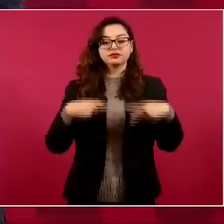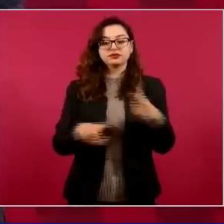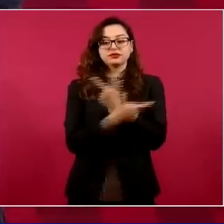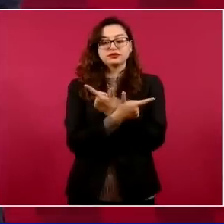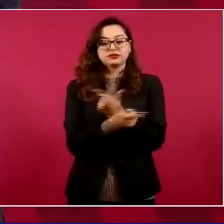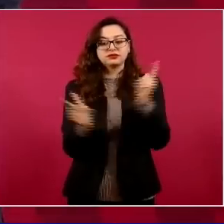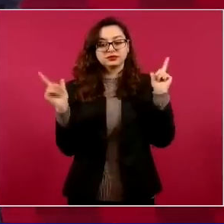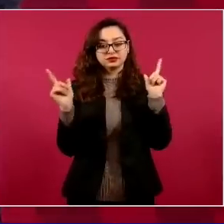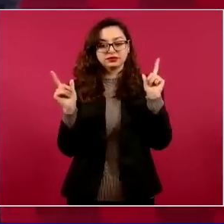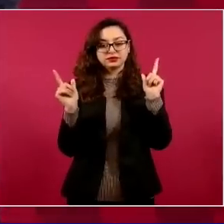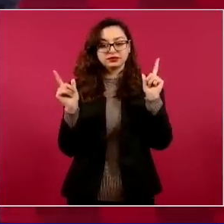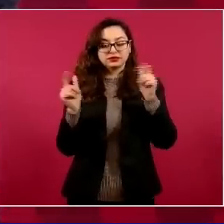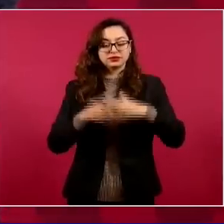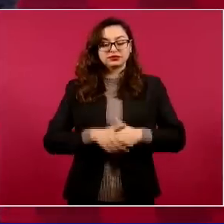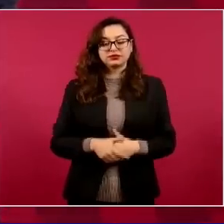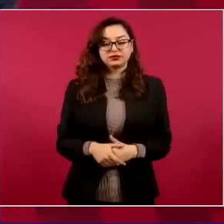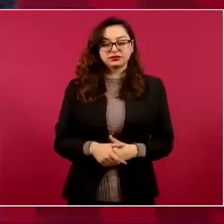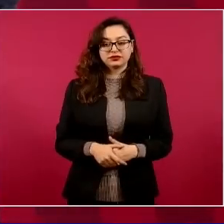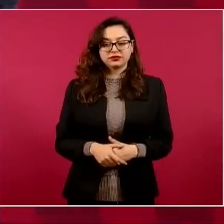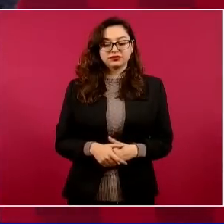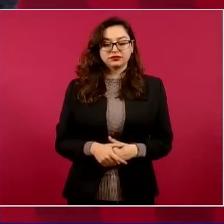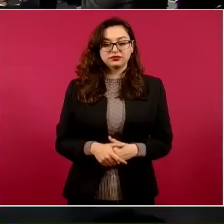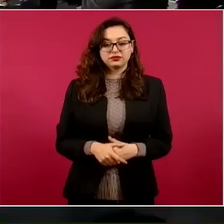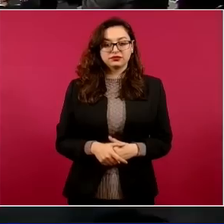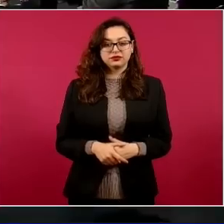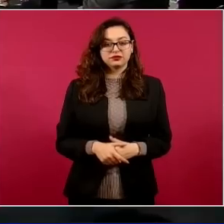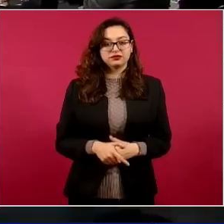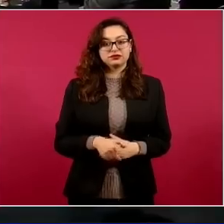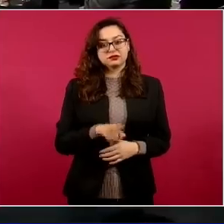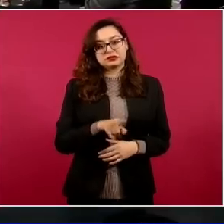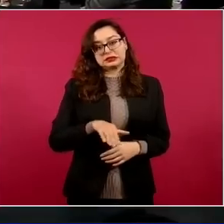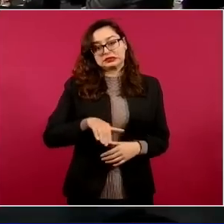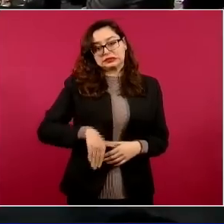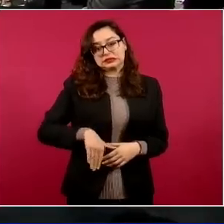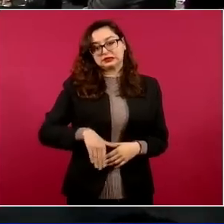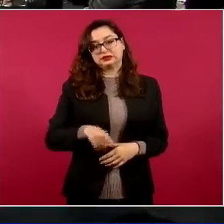Hace un momento usted comentaba que